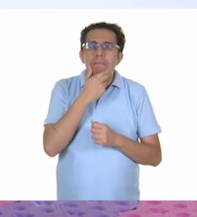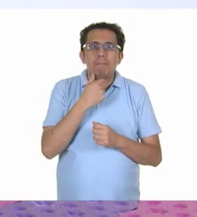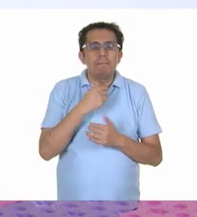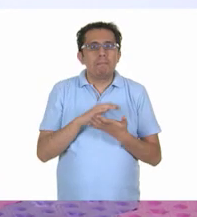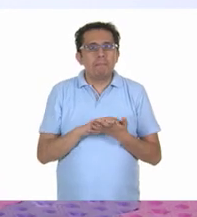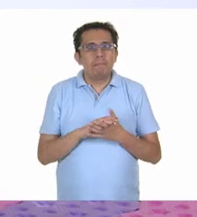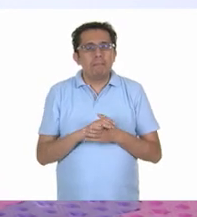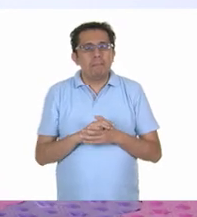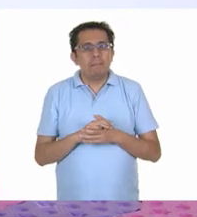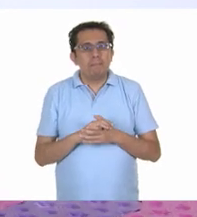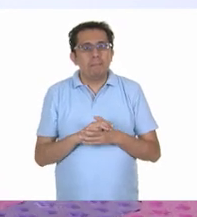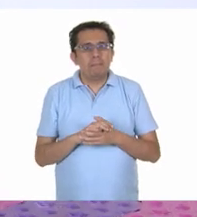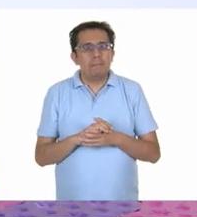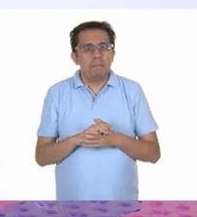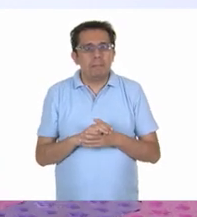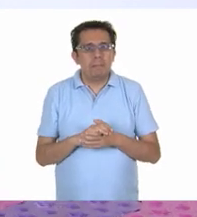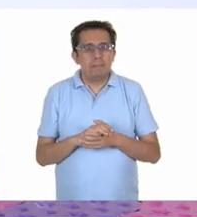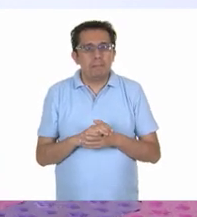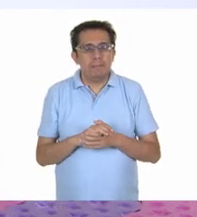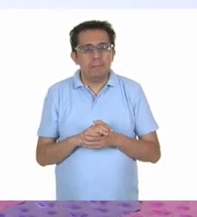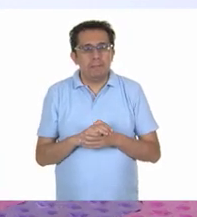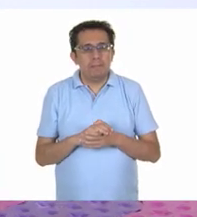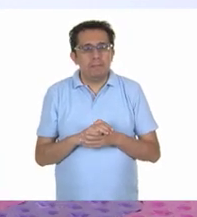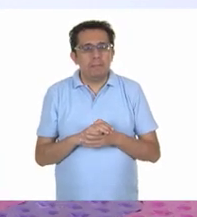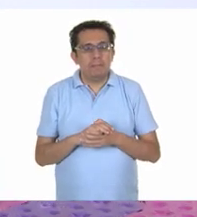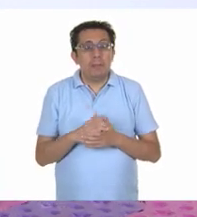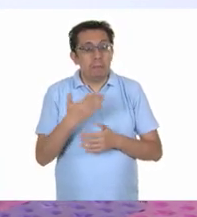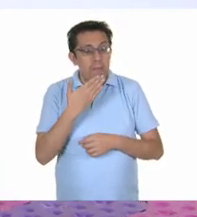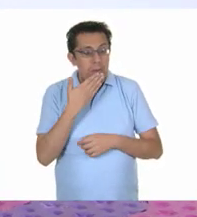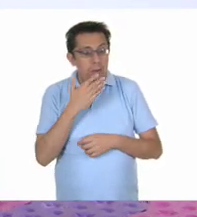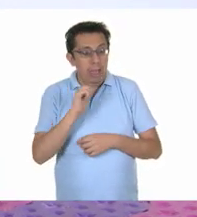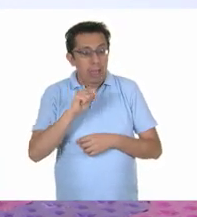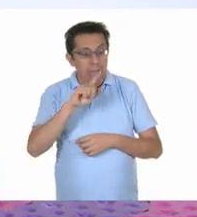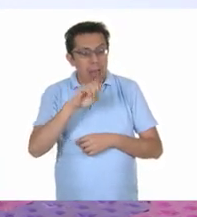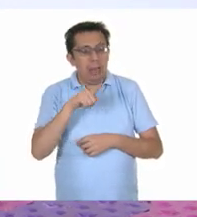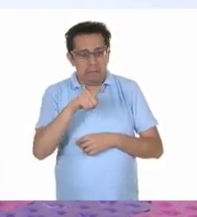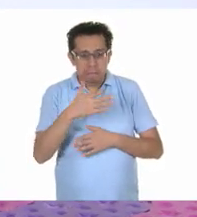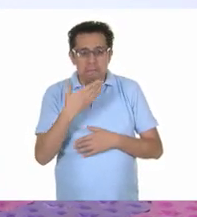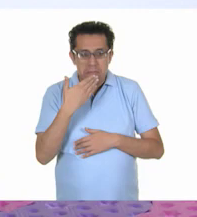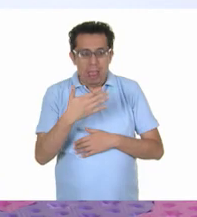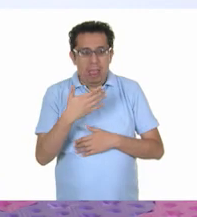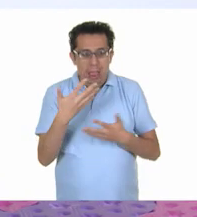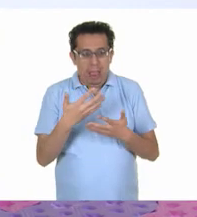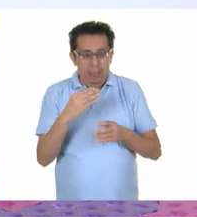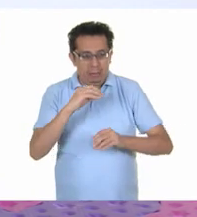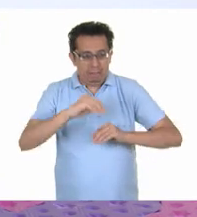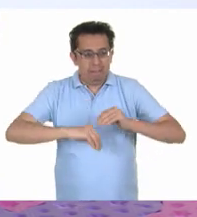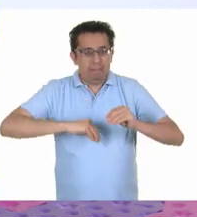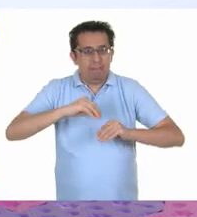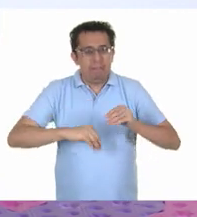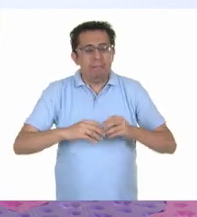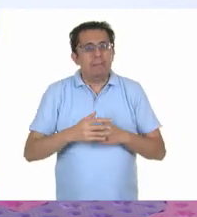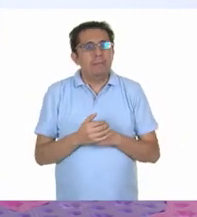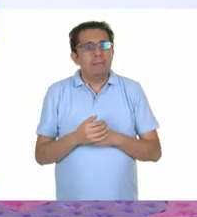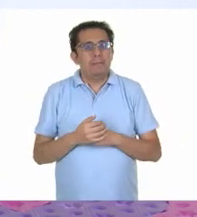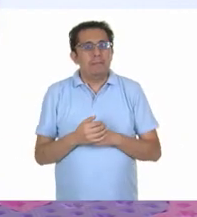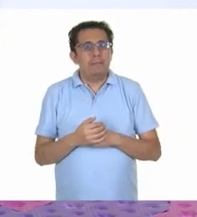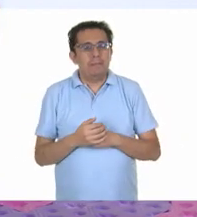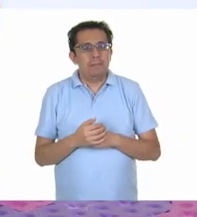Me falta Muy bien, Ale. Ahí vas, ahí